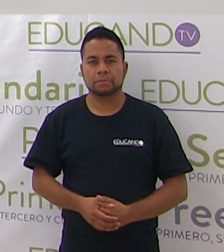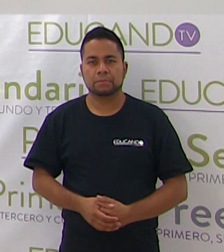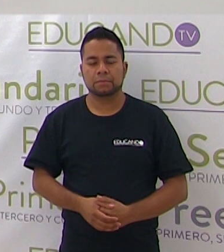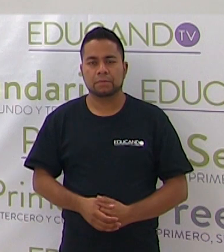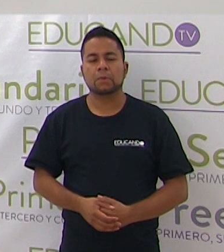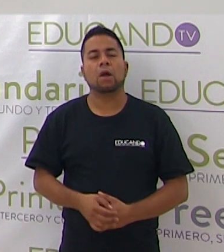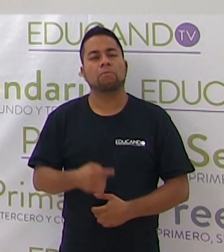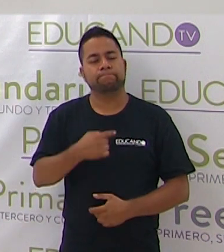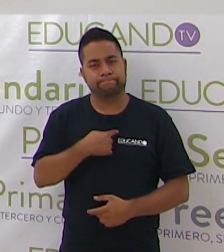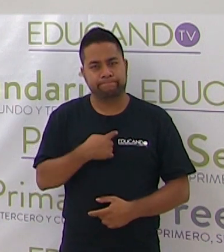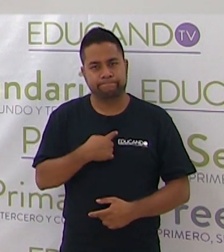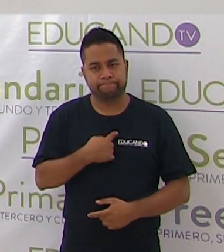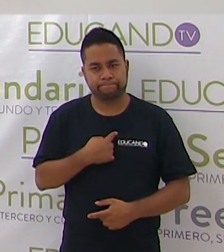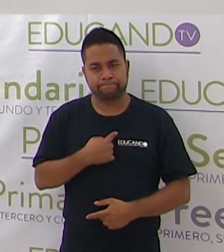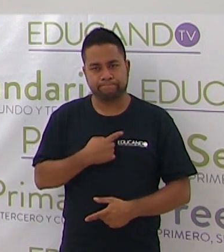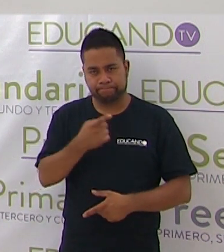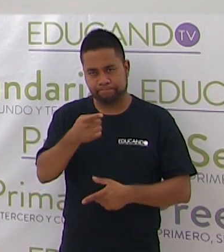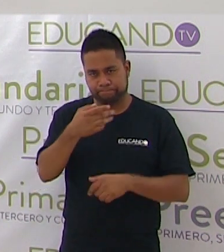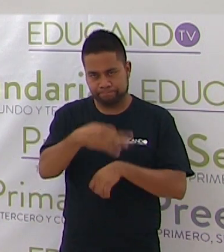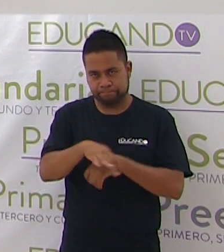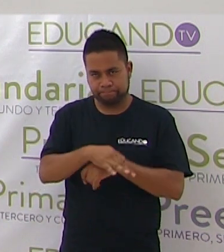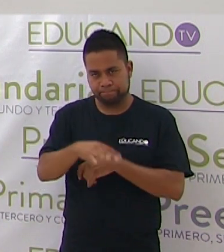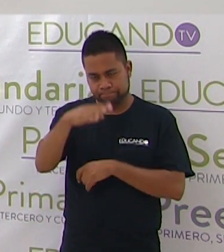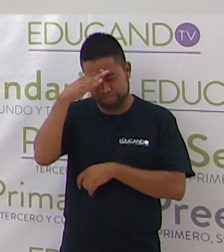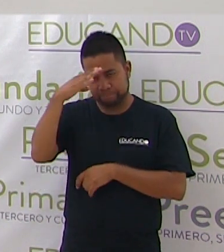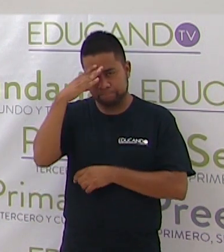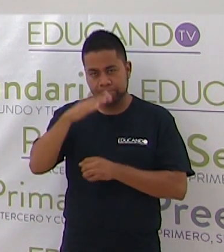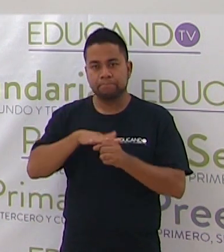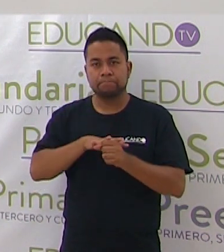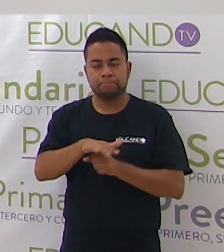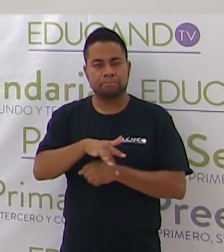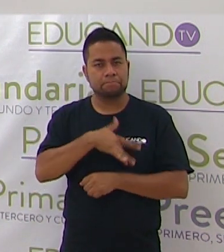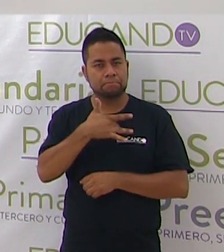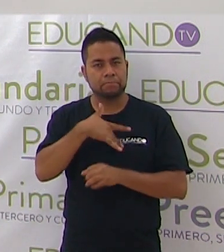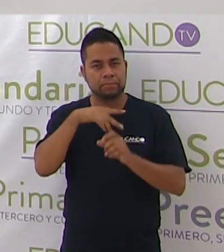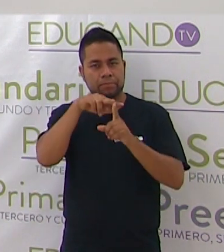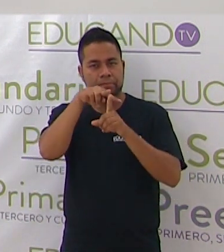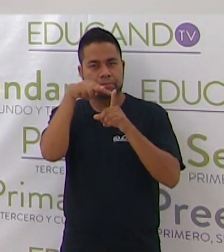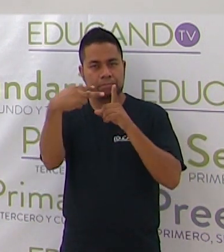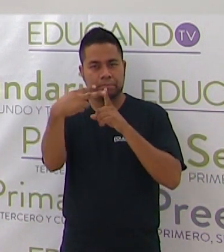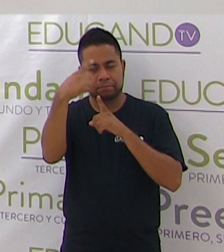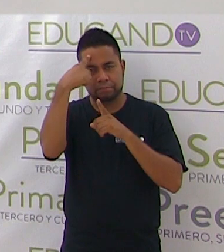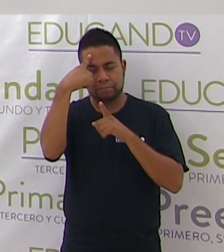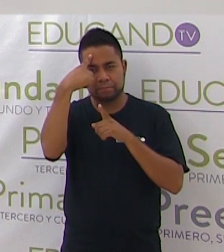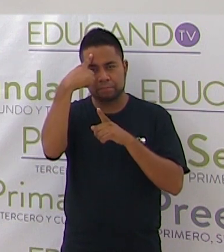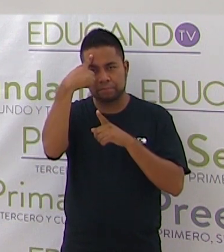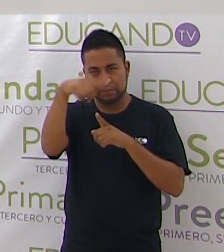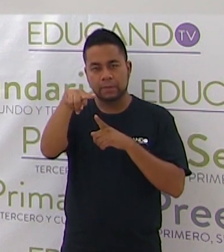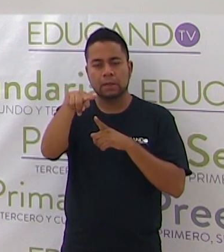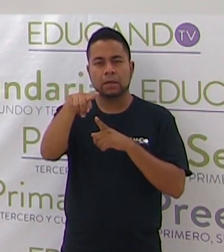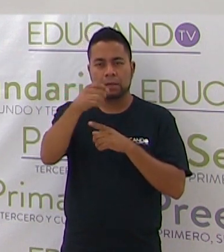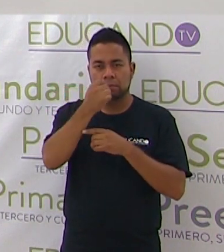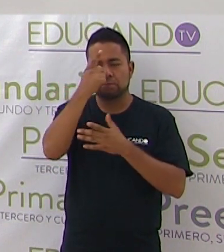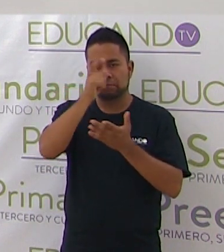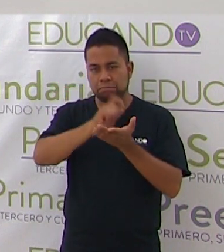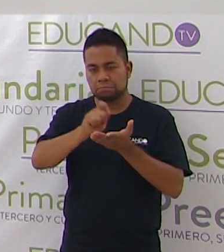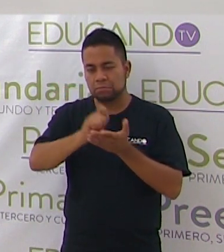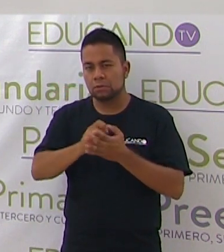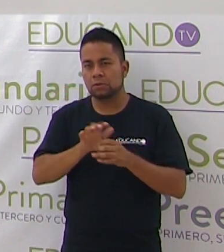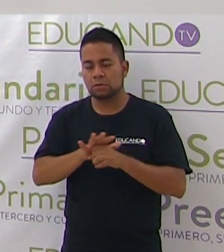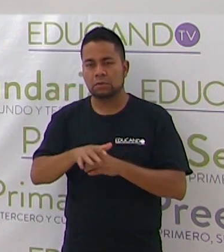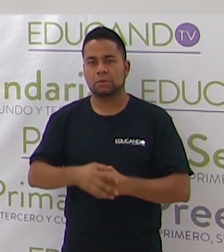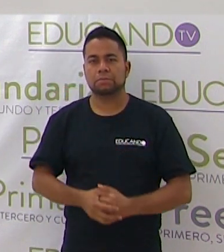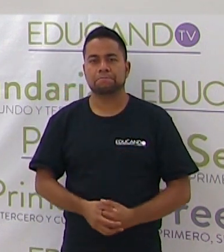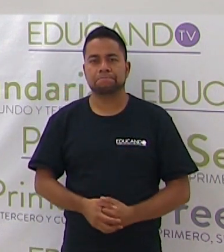Les voy a dar unos minutos para que piensen cuál es la postura del autor. Bueno, obviamente